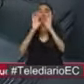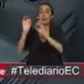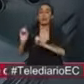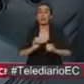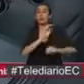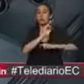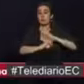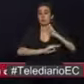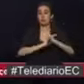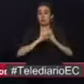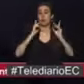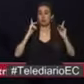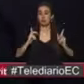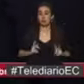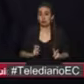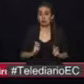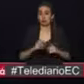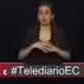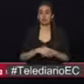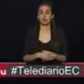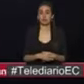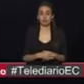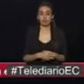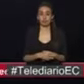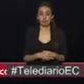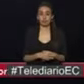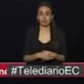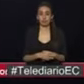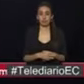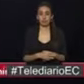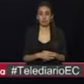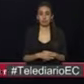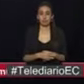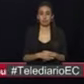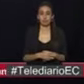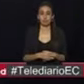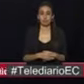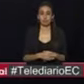Salud, el COVID-19. Juan Carlos Figueroa, Medios Públicos.